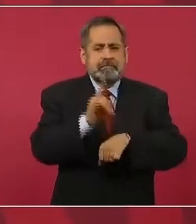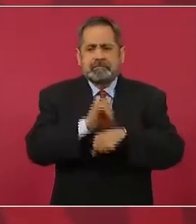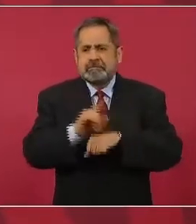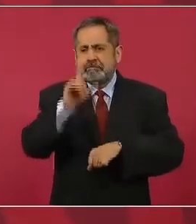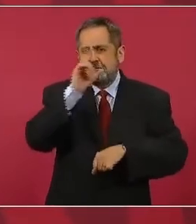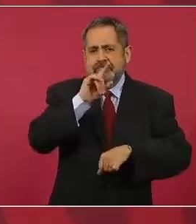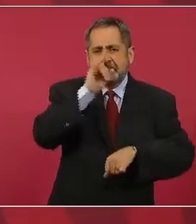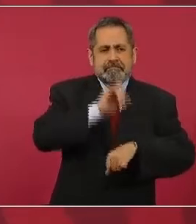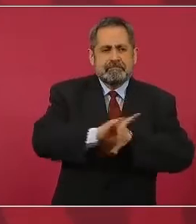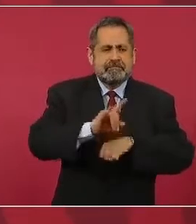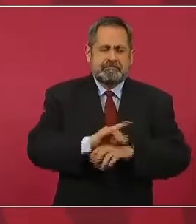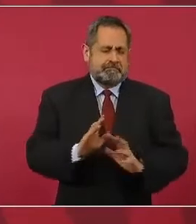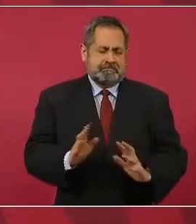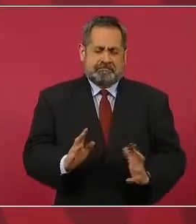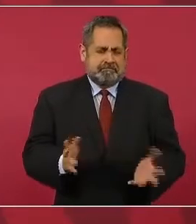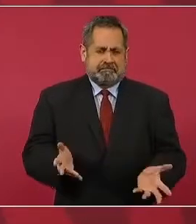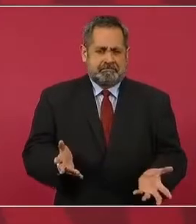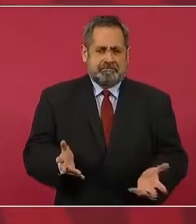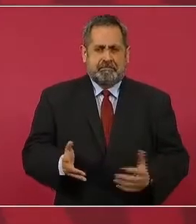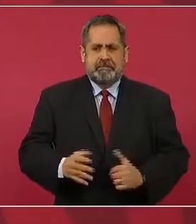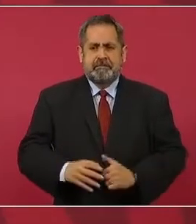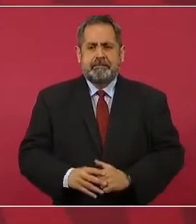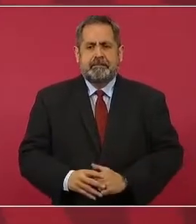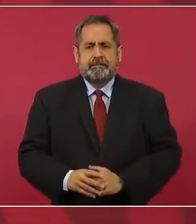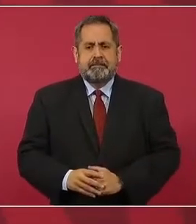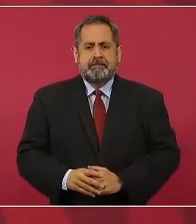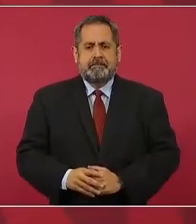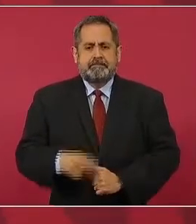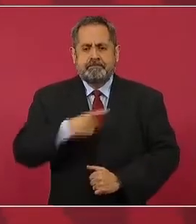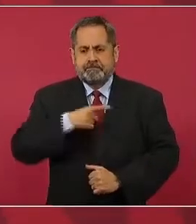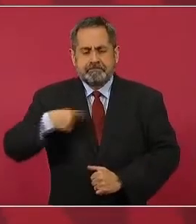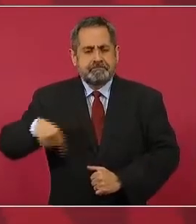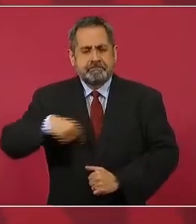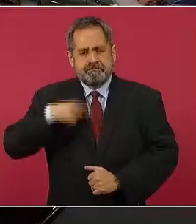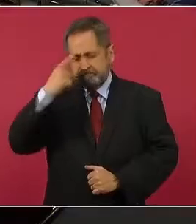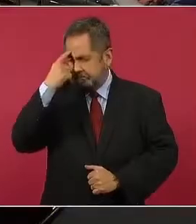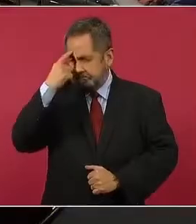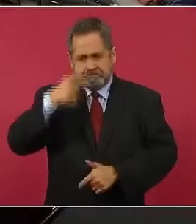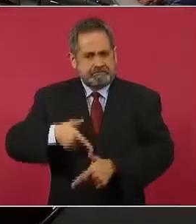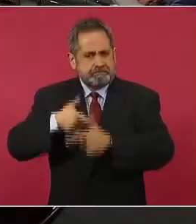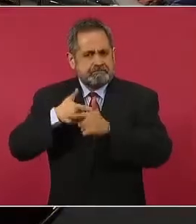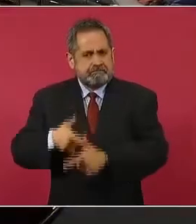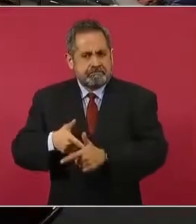porque ya no les resultó la campaña, y así en otras cosas.